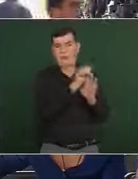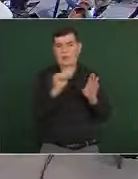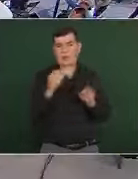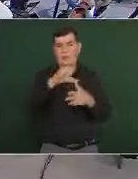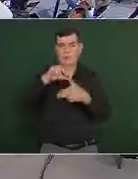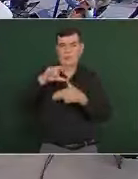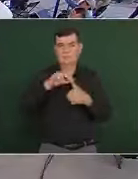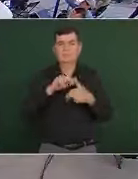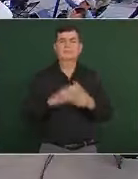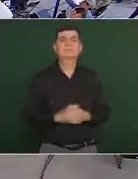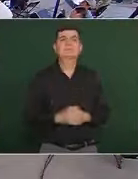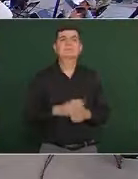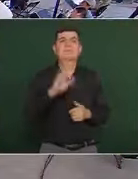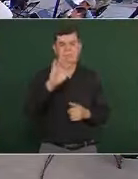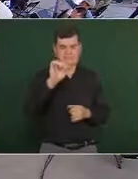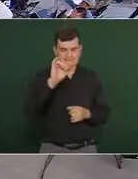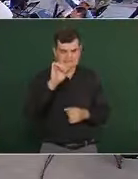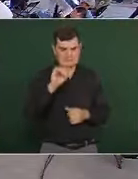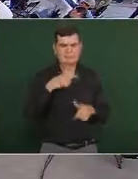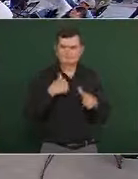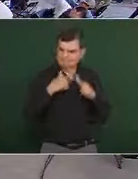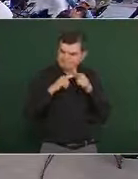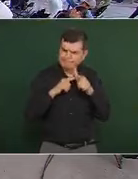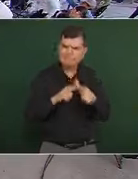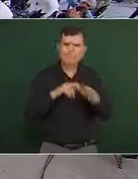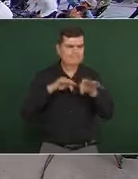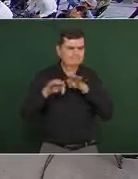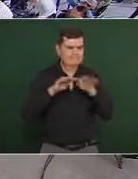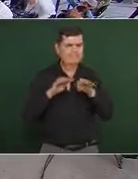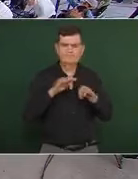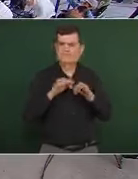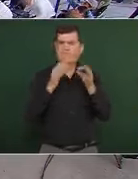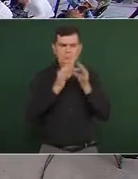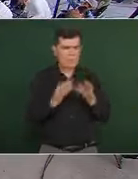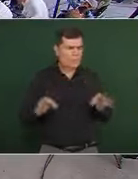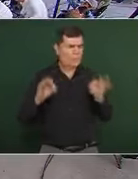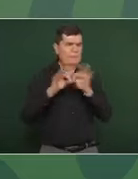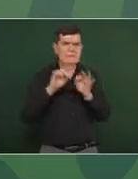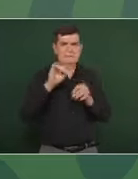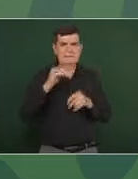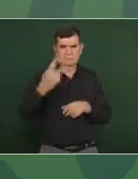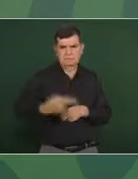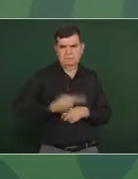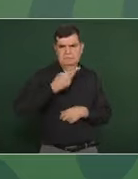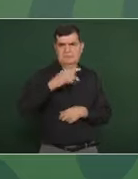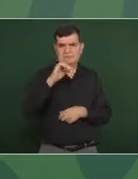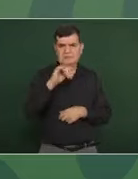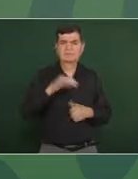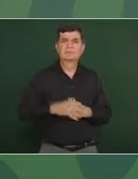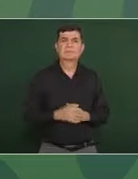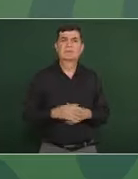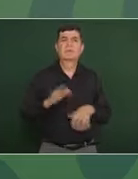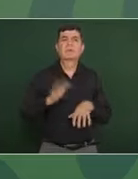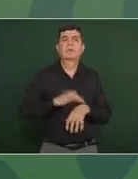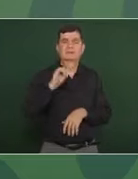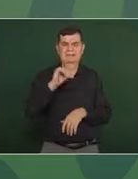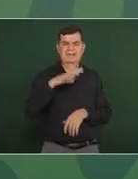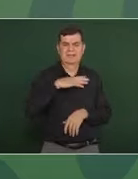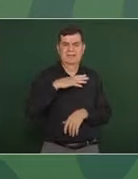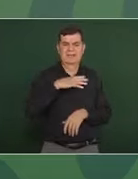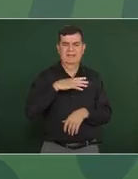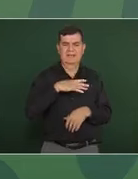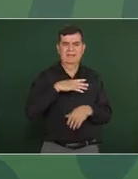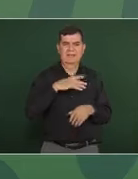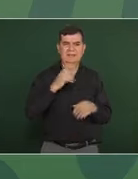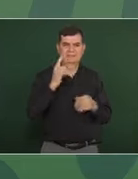Otis. Sí, vamos a seguir trabajando. Es importante la pregunta, porque sí viene la